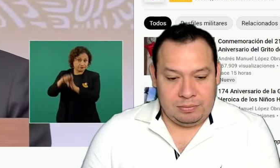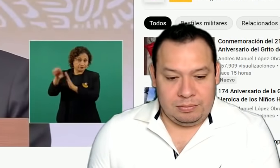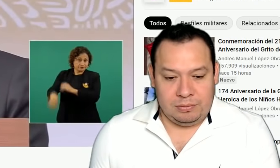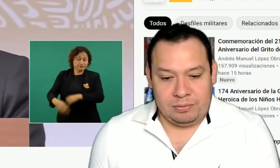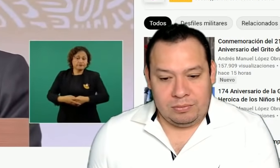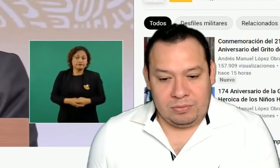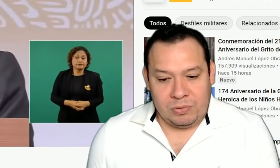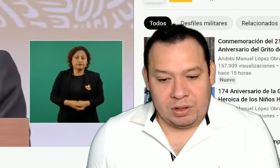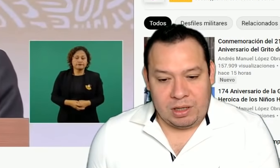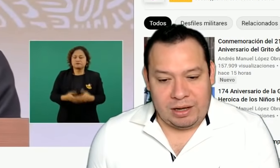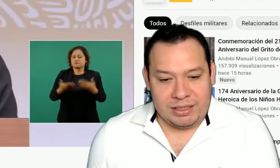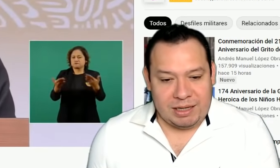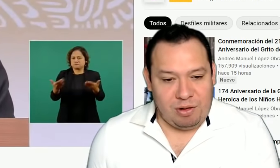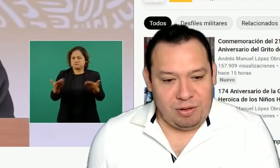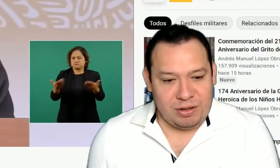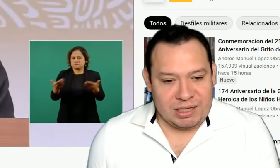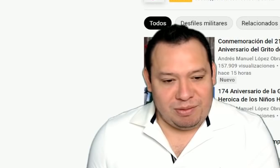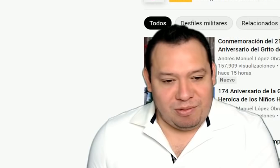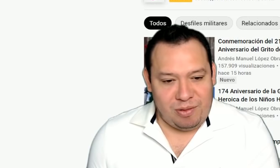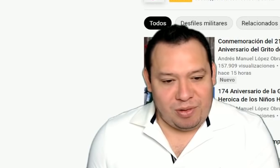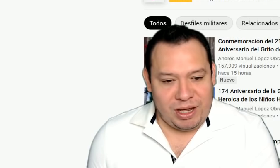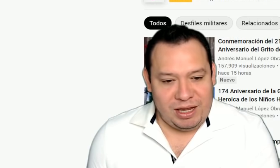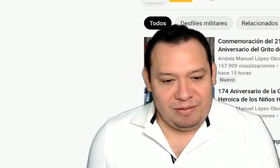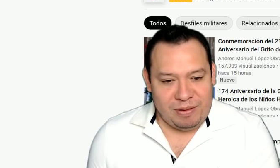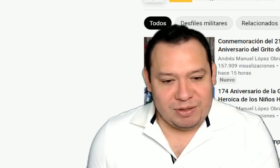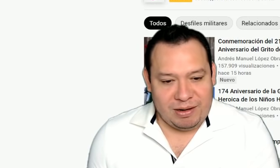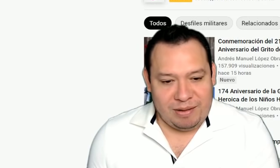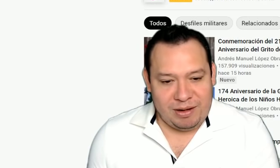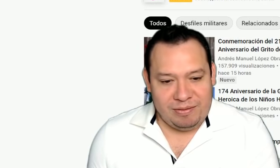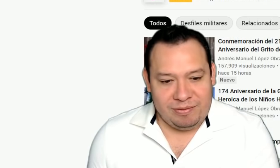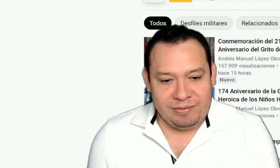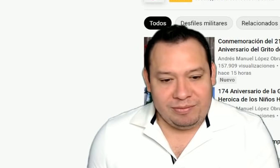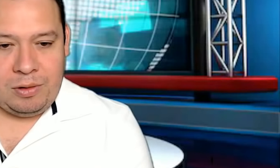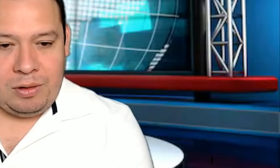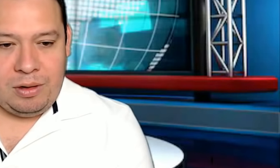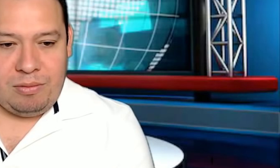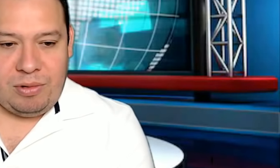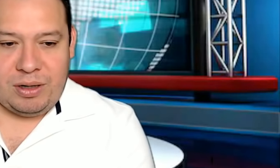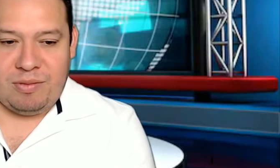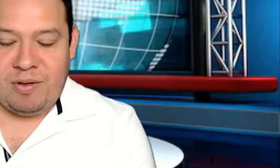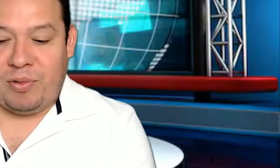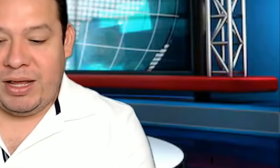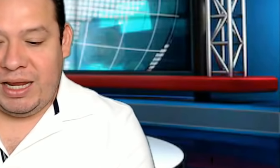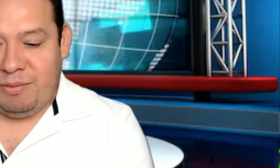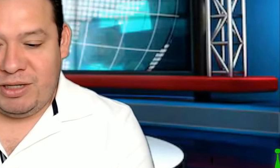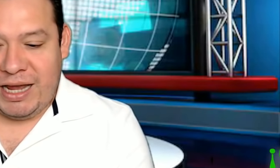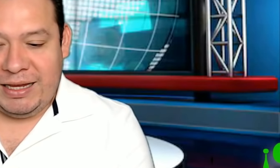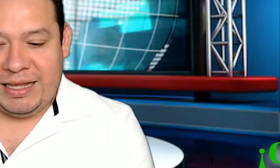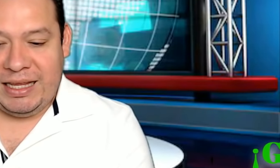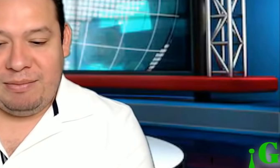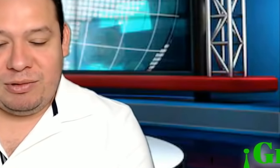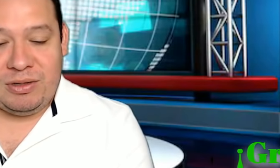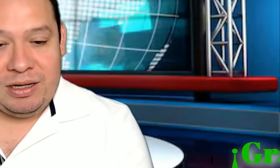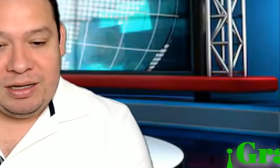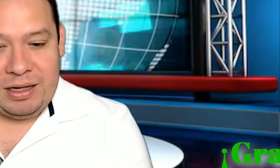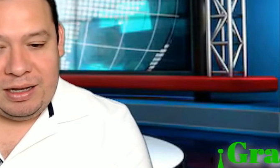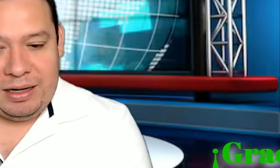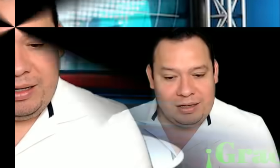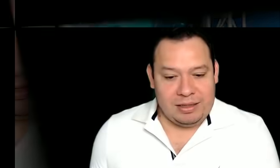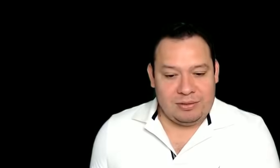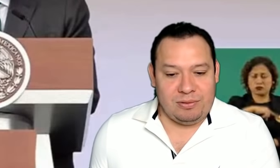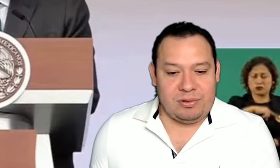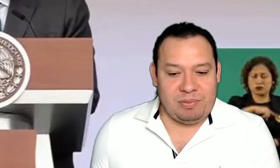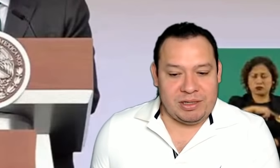podemos estar de acuerdo o no. Se me movió por ahí. Con la revolución cubana. Bueno, se nos movió, por ahí tenemos ya tenemos